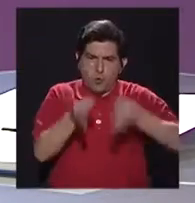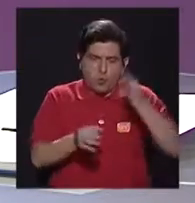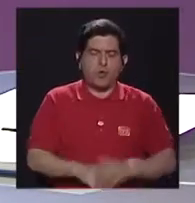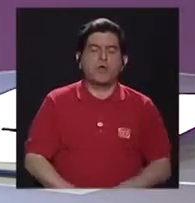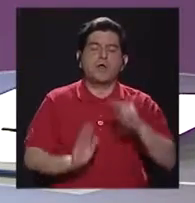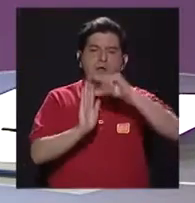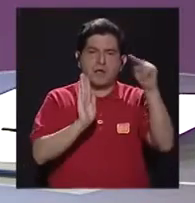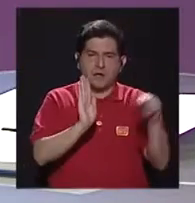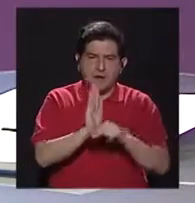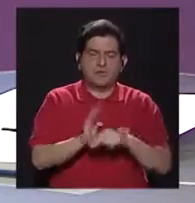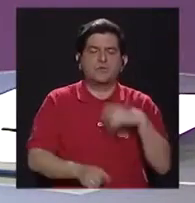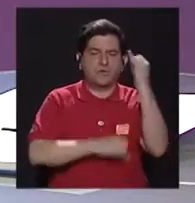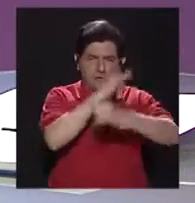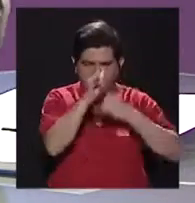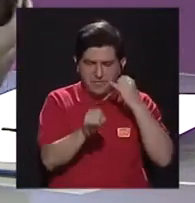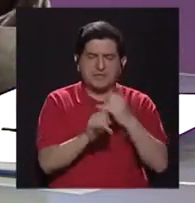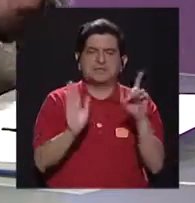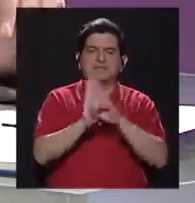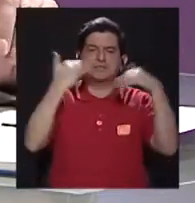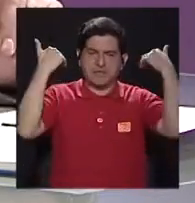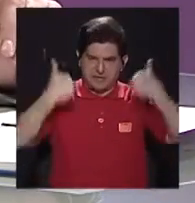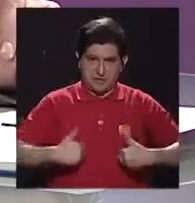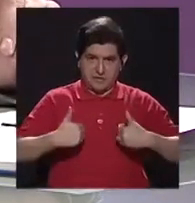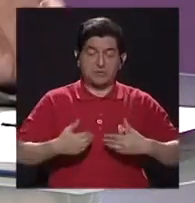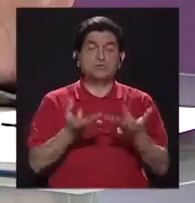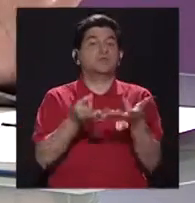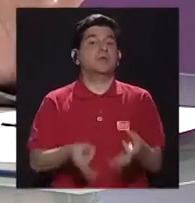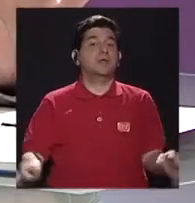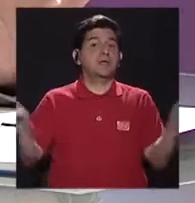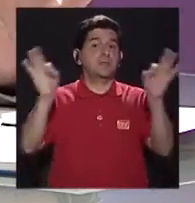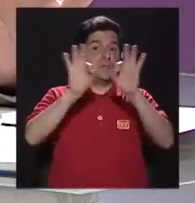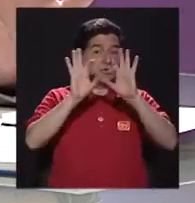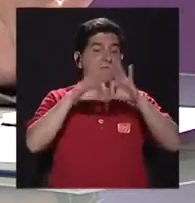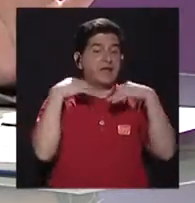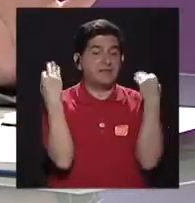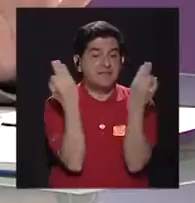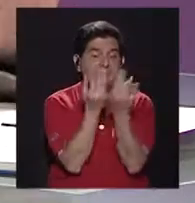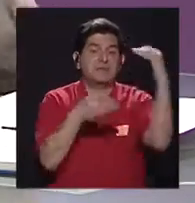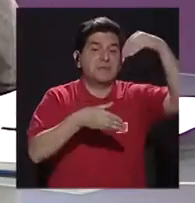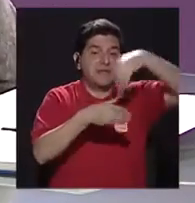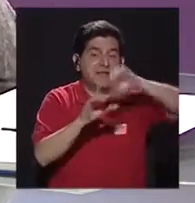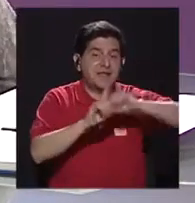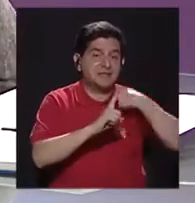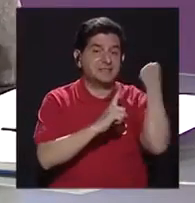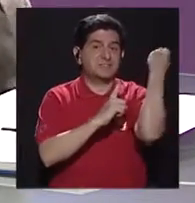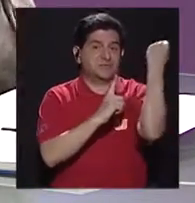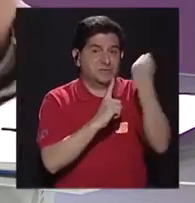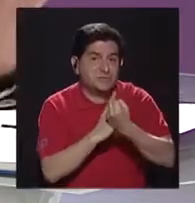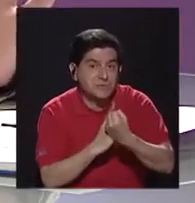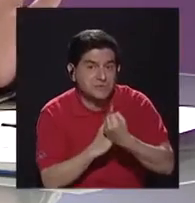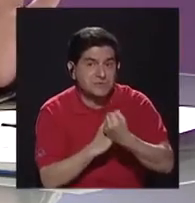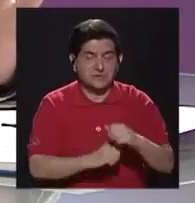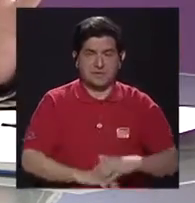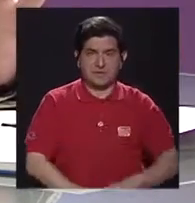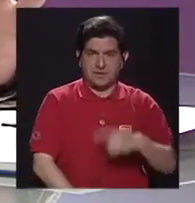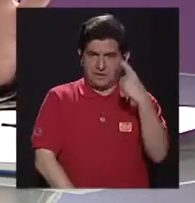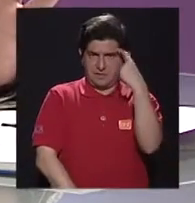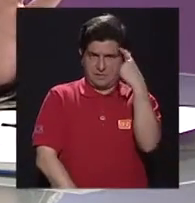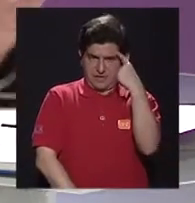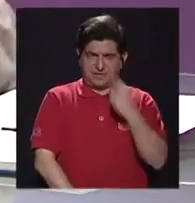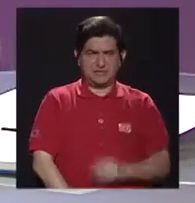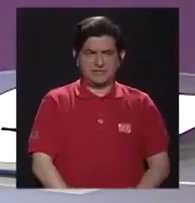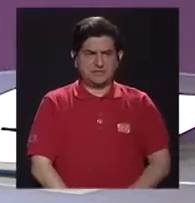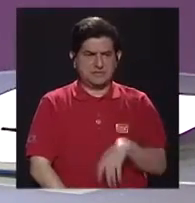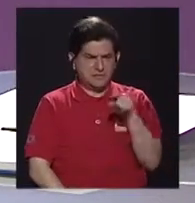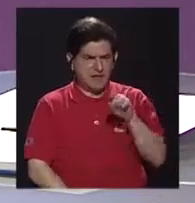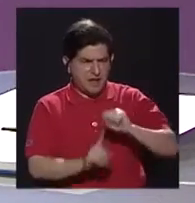convenios internacionales de derechos humanos. Vea si es tan importante la familia en una sociedad, si es digamos, la consideración